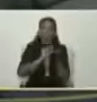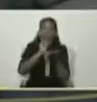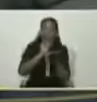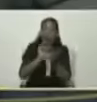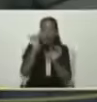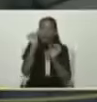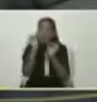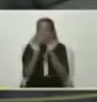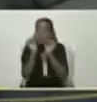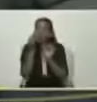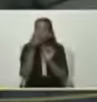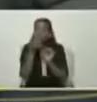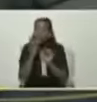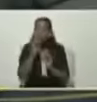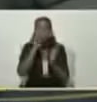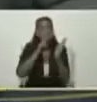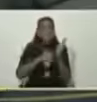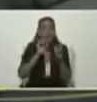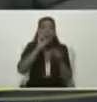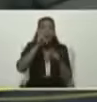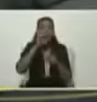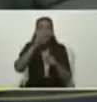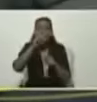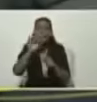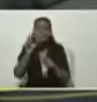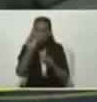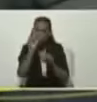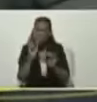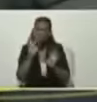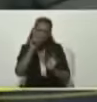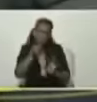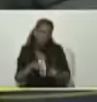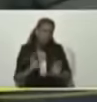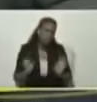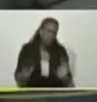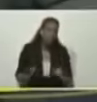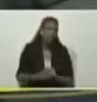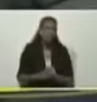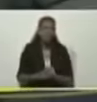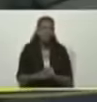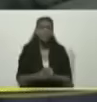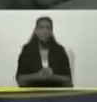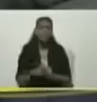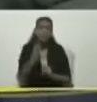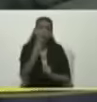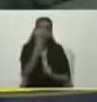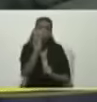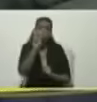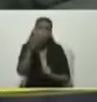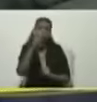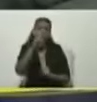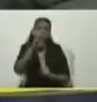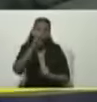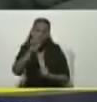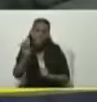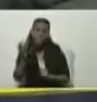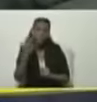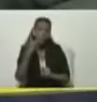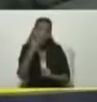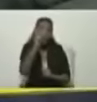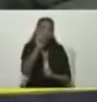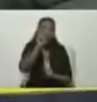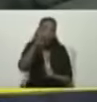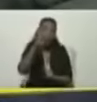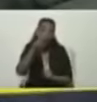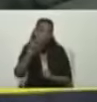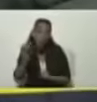gramos son? 1000 gramos, diario. Dos gramos, dicen por aquí. Un gramo, dice